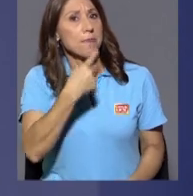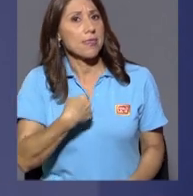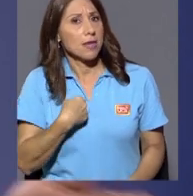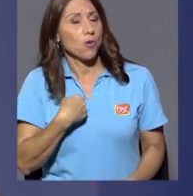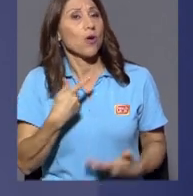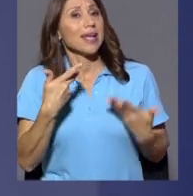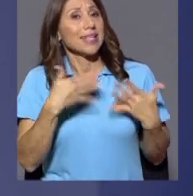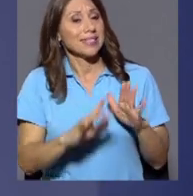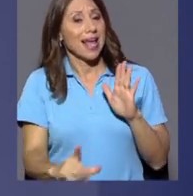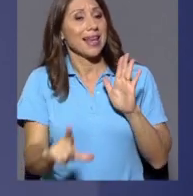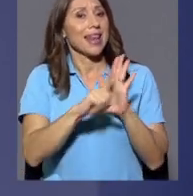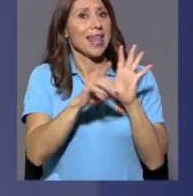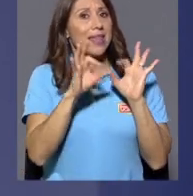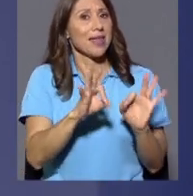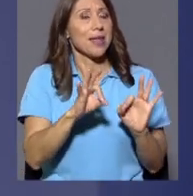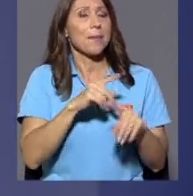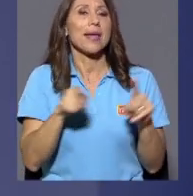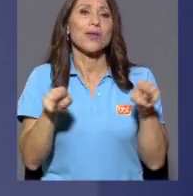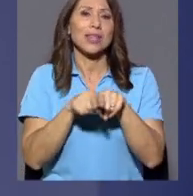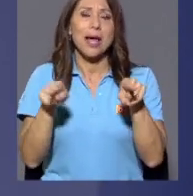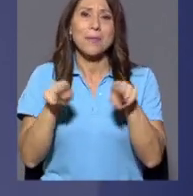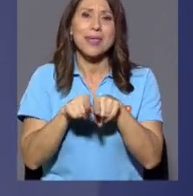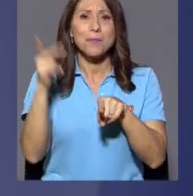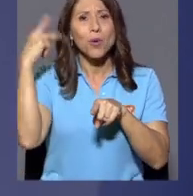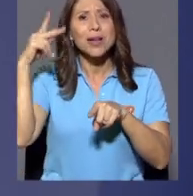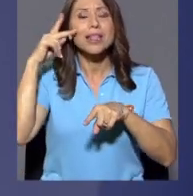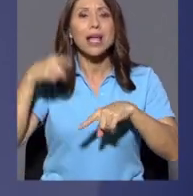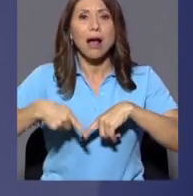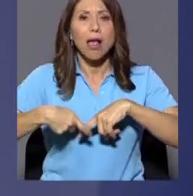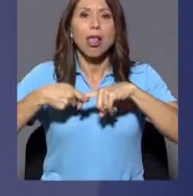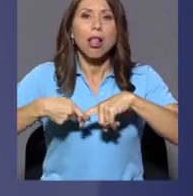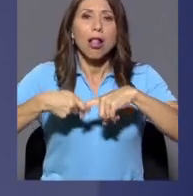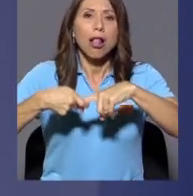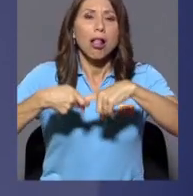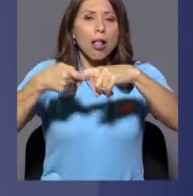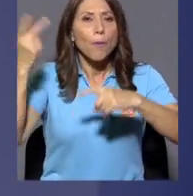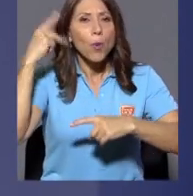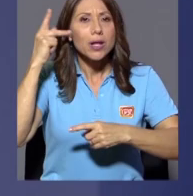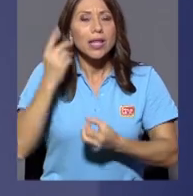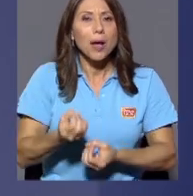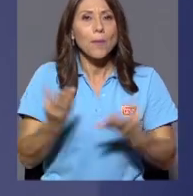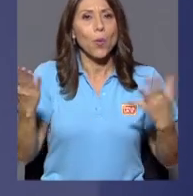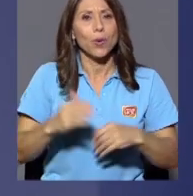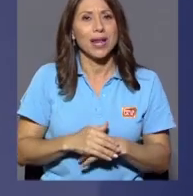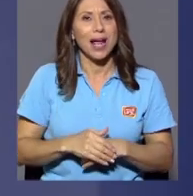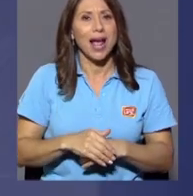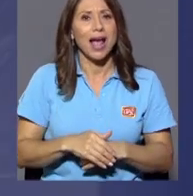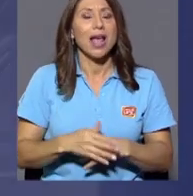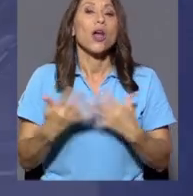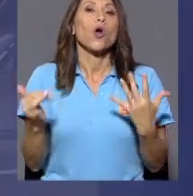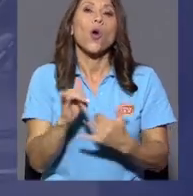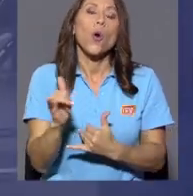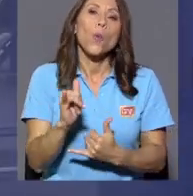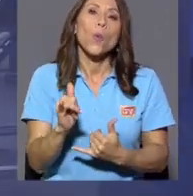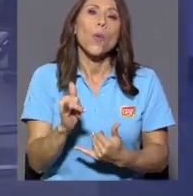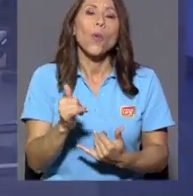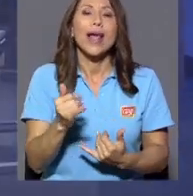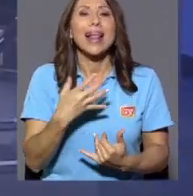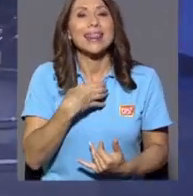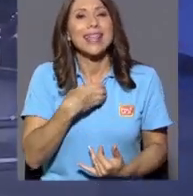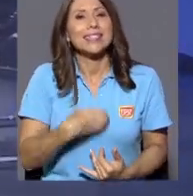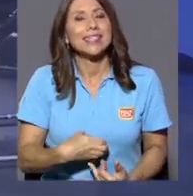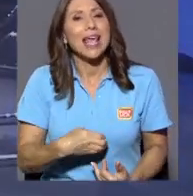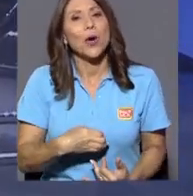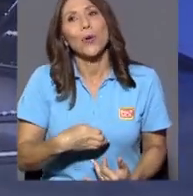medios la ley fue creada pero también bloqueada mucho desde la política publicado el deseo decreto de lo que necesite en este